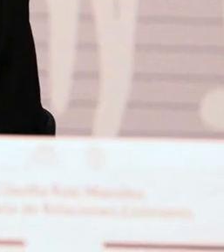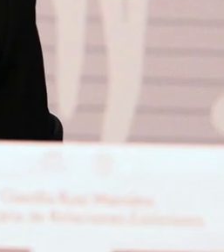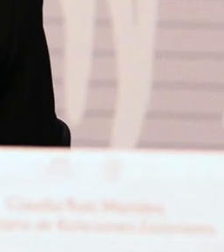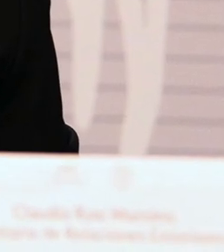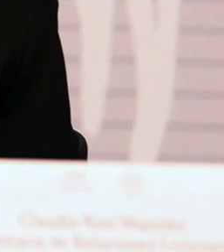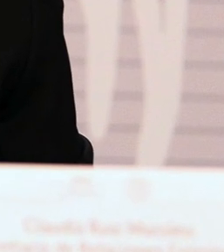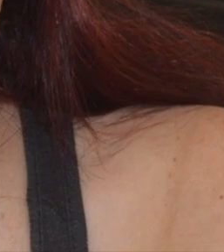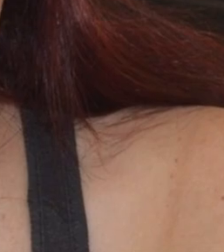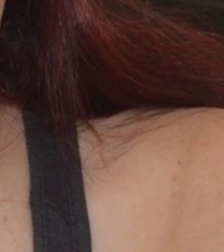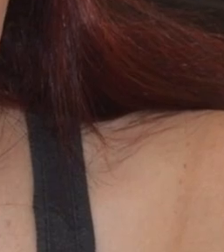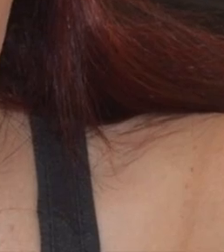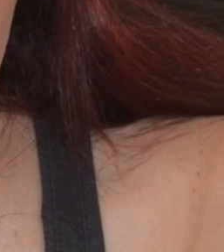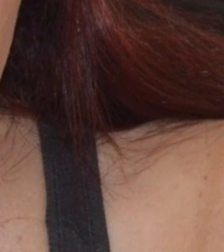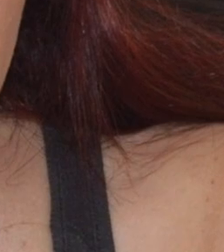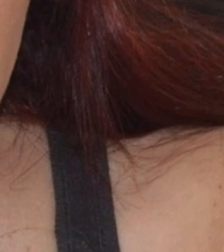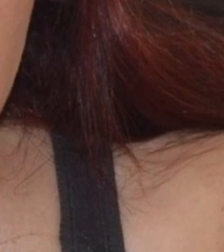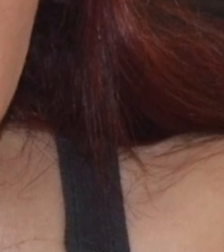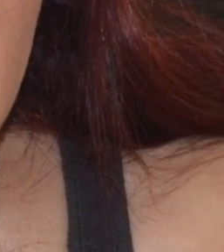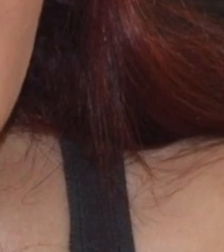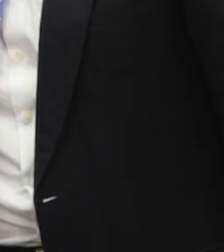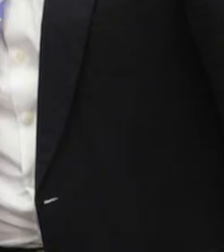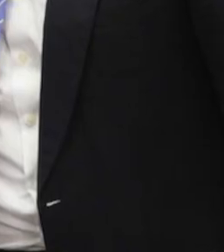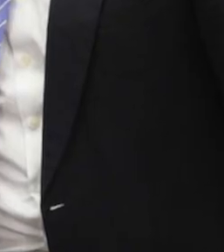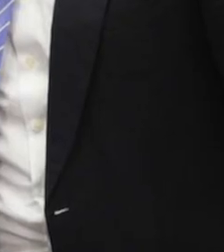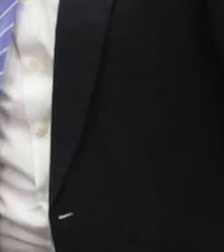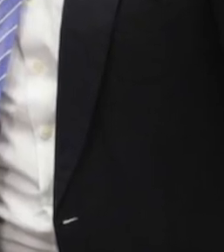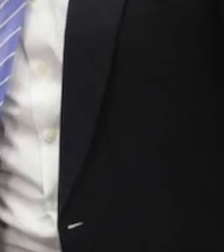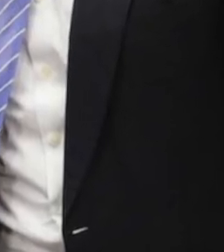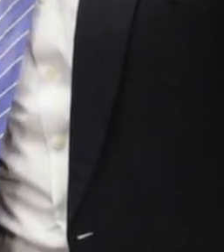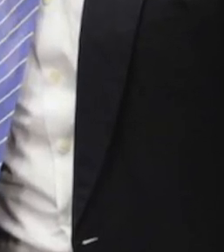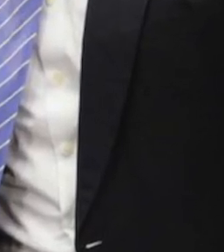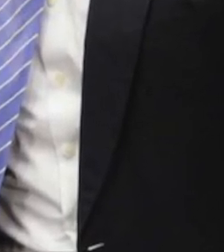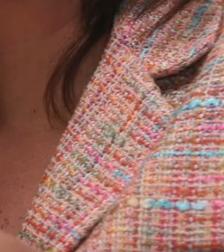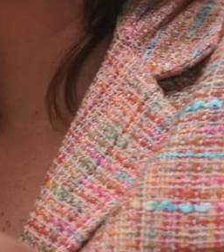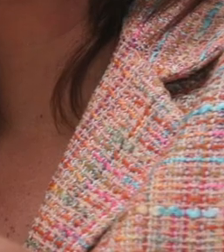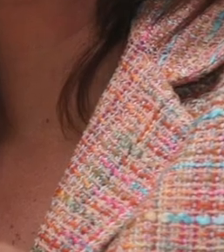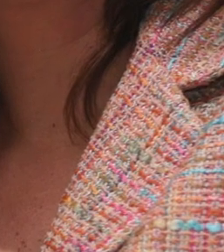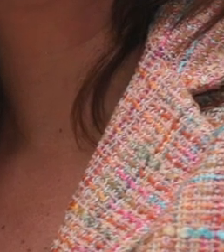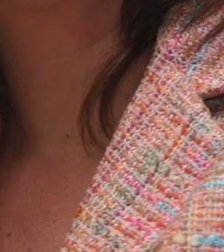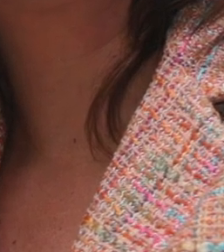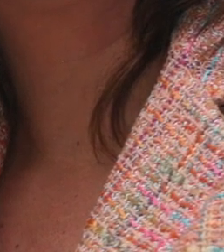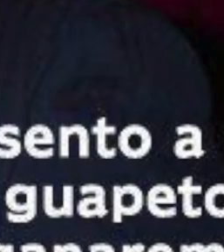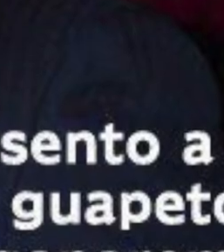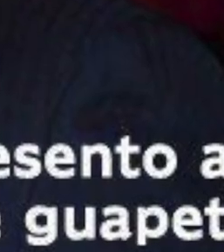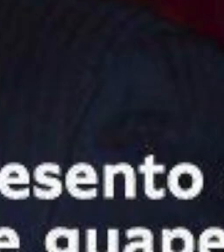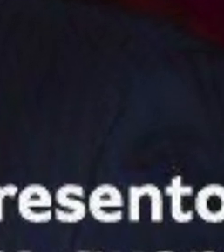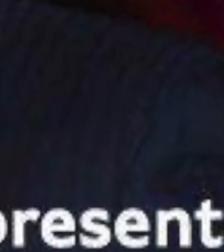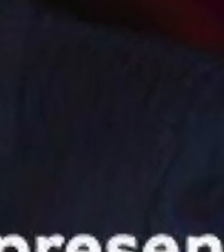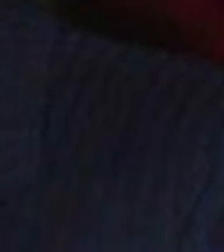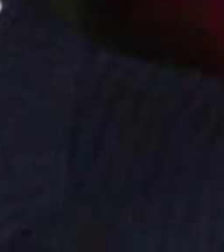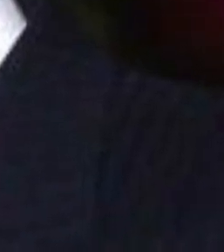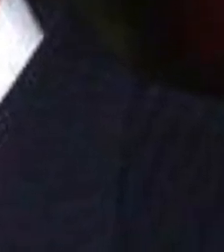canciller Claudia Ruiz Massieu, Laida Sansores le atundió nuevamente por la visita de Trump, algo que puso muy nerviosa a la sobrina del pelón